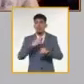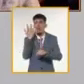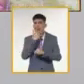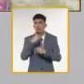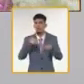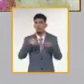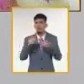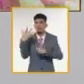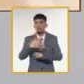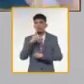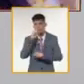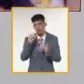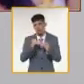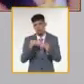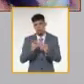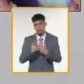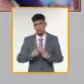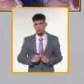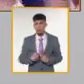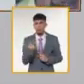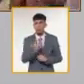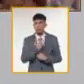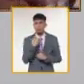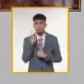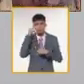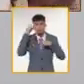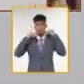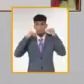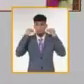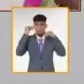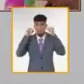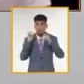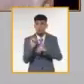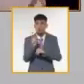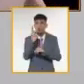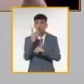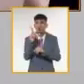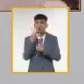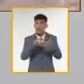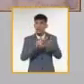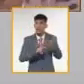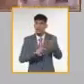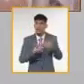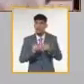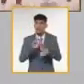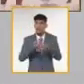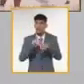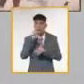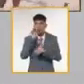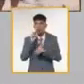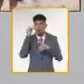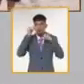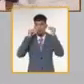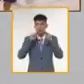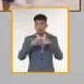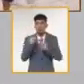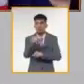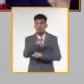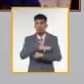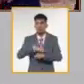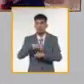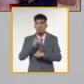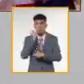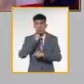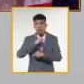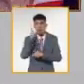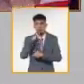Ahí hay un toma y daca. Tenemos que preocuparnos no solo por lo que está saliendo en las canciones, sino que hay veces que no nos preocupamos por lo que está pasando en la sociedad, por lo que